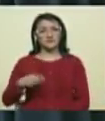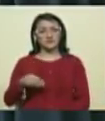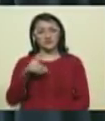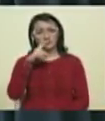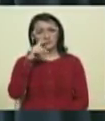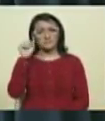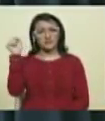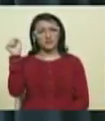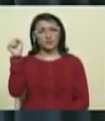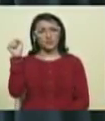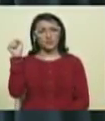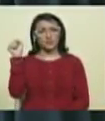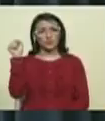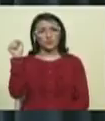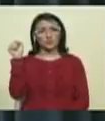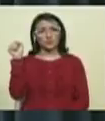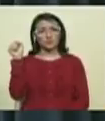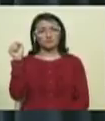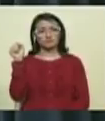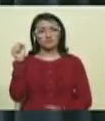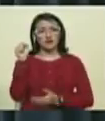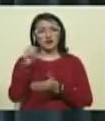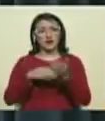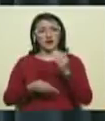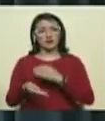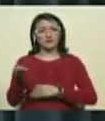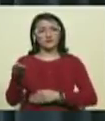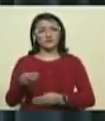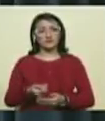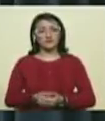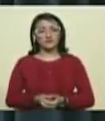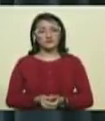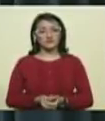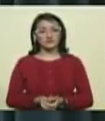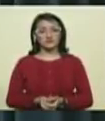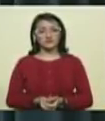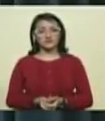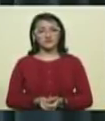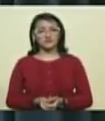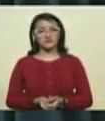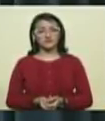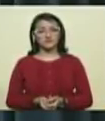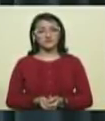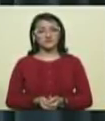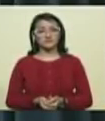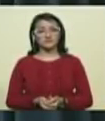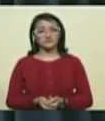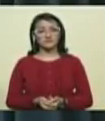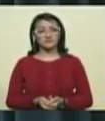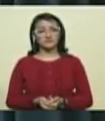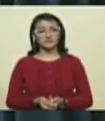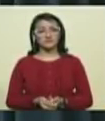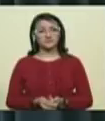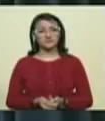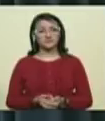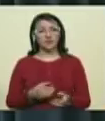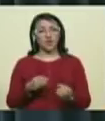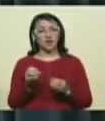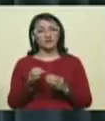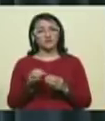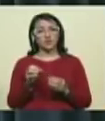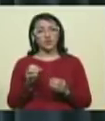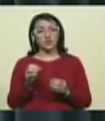Nicolás Maduro envió esta carta al señor sicario general Luis Almagro, Organización de